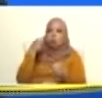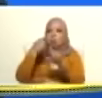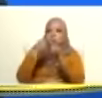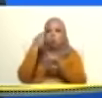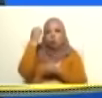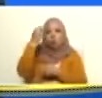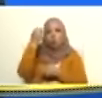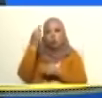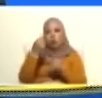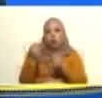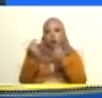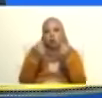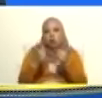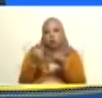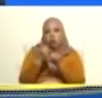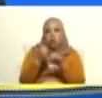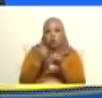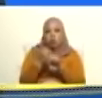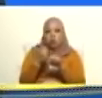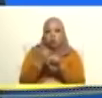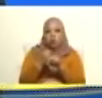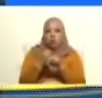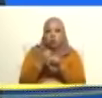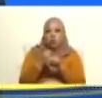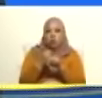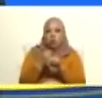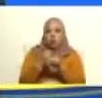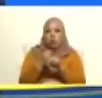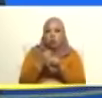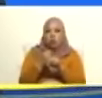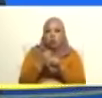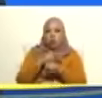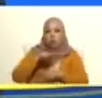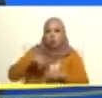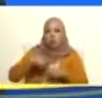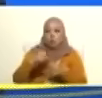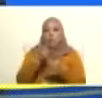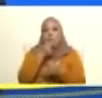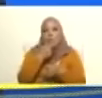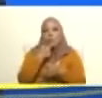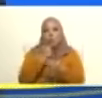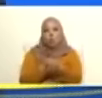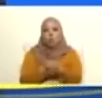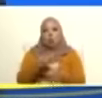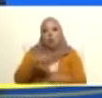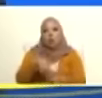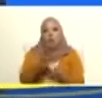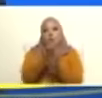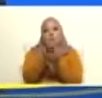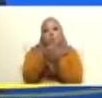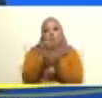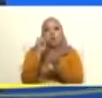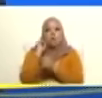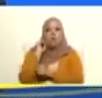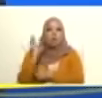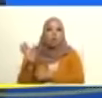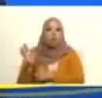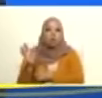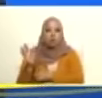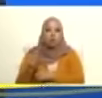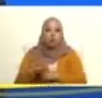positivamente la economía de nuestro hermoso Estado Nueva Esparta, famoso Estado Nueva